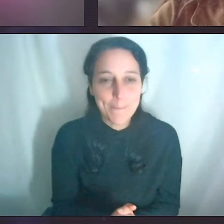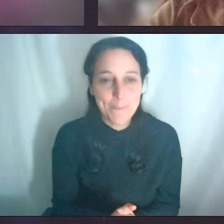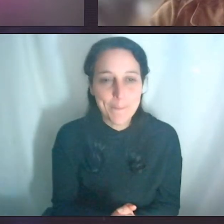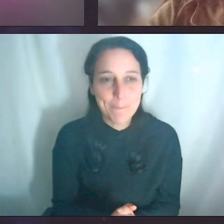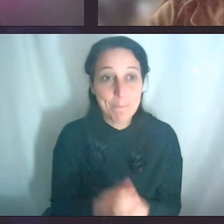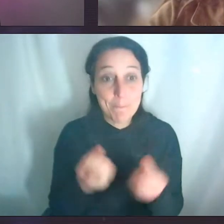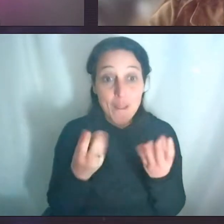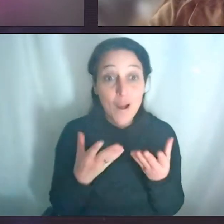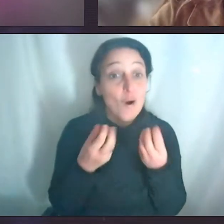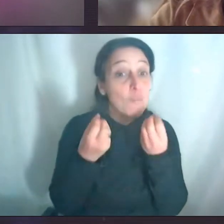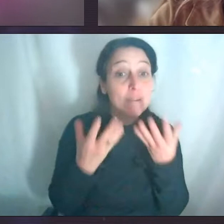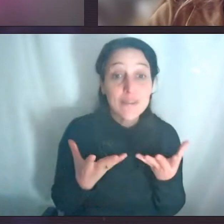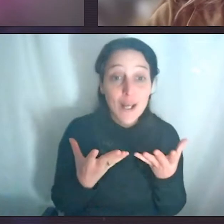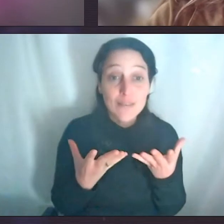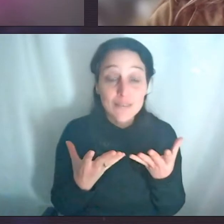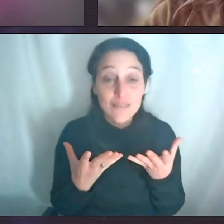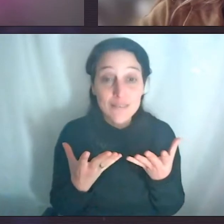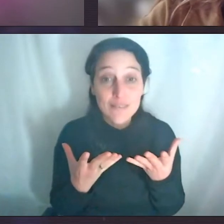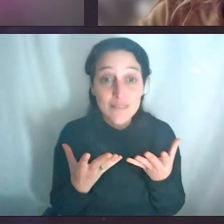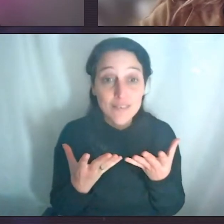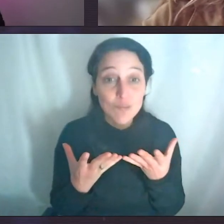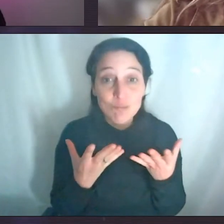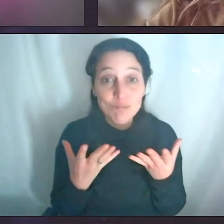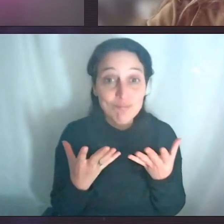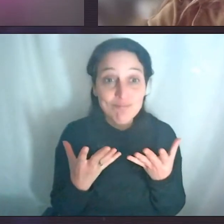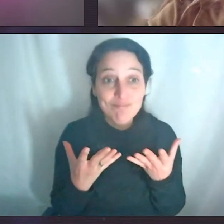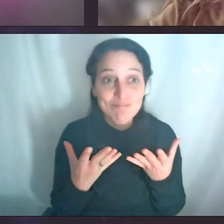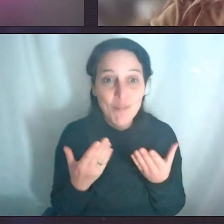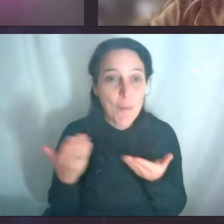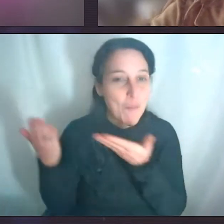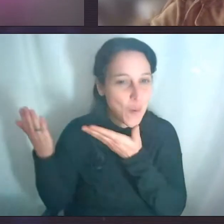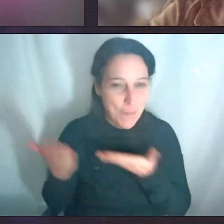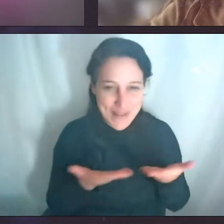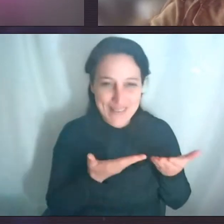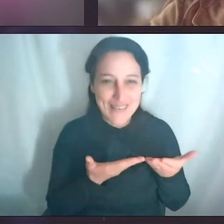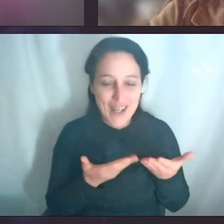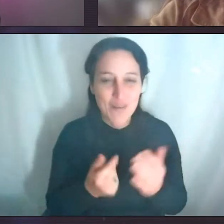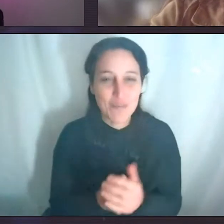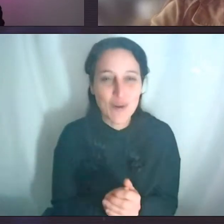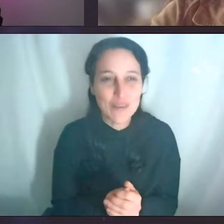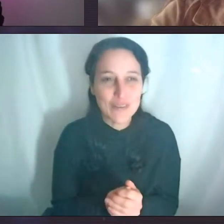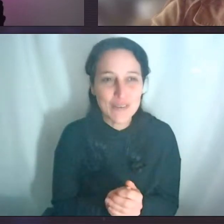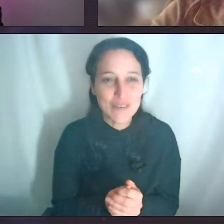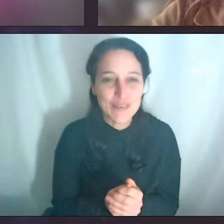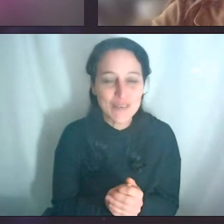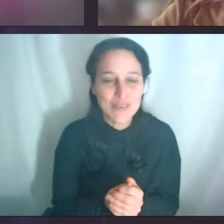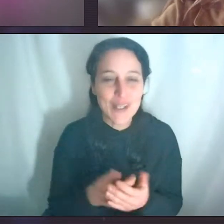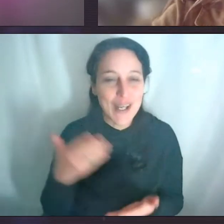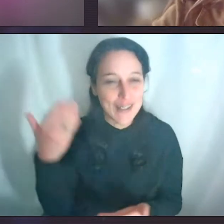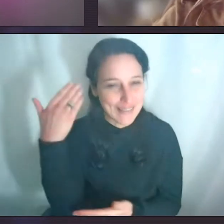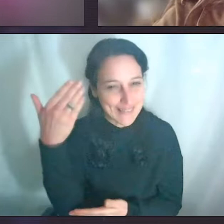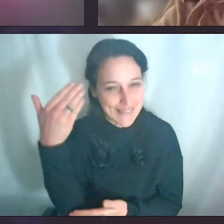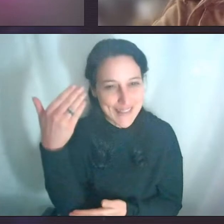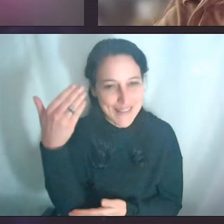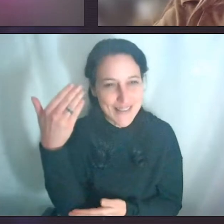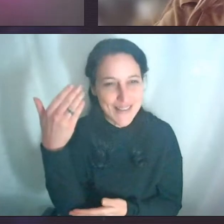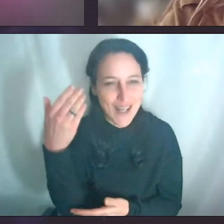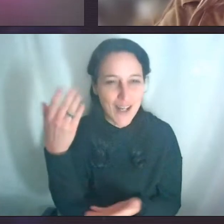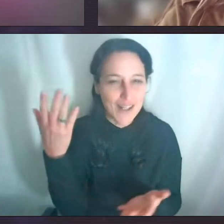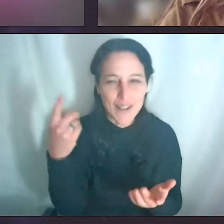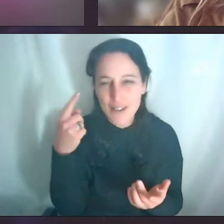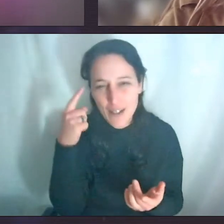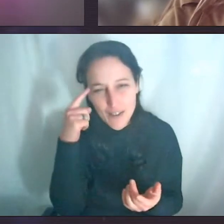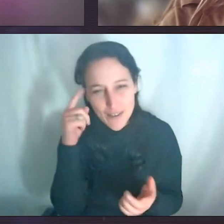¿Cómo estás, Euge? Muy Vamos a bien. presentarnos, ¿sí? En Sí. esta charla que creo que va a ser la última ya del